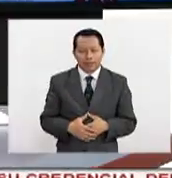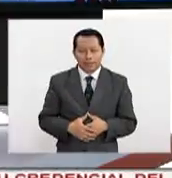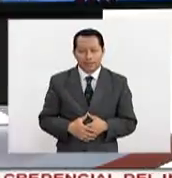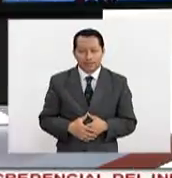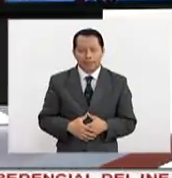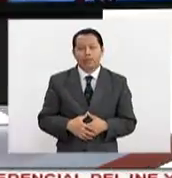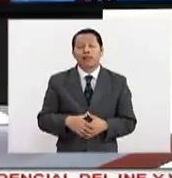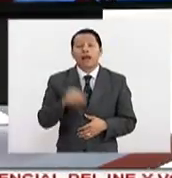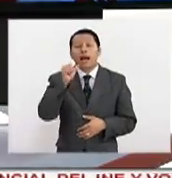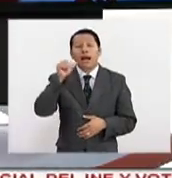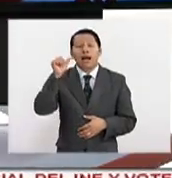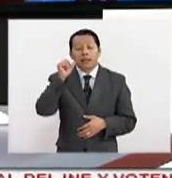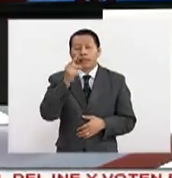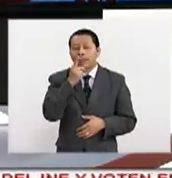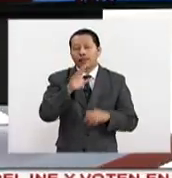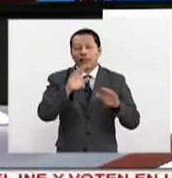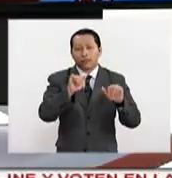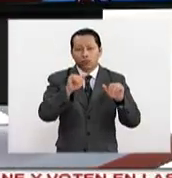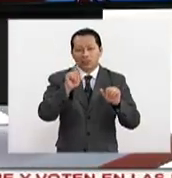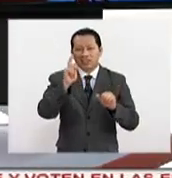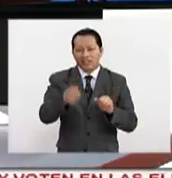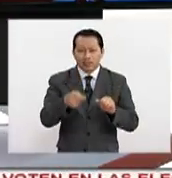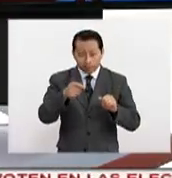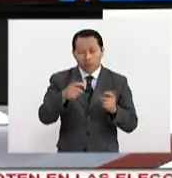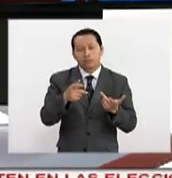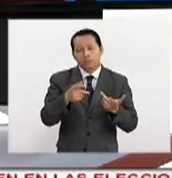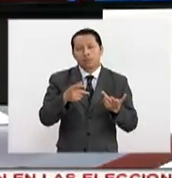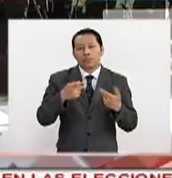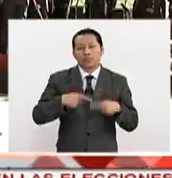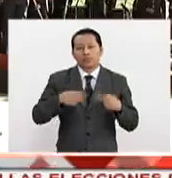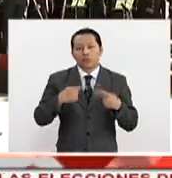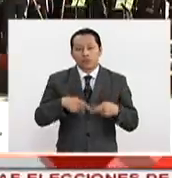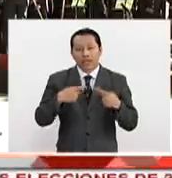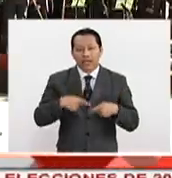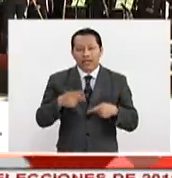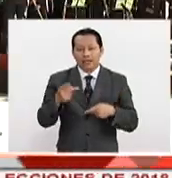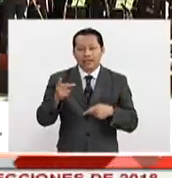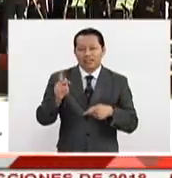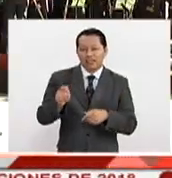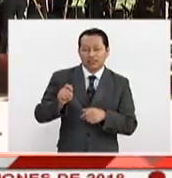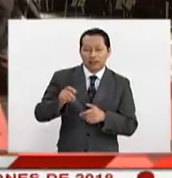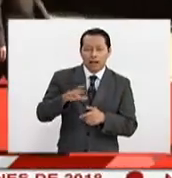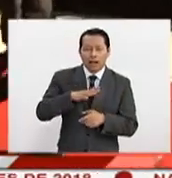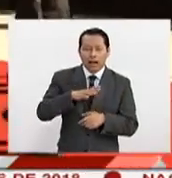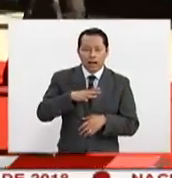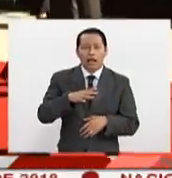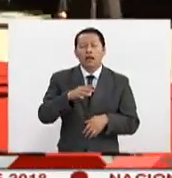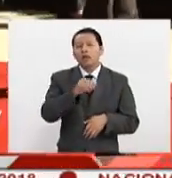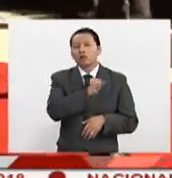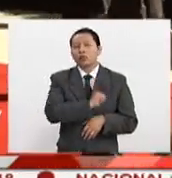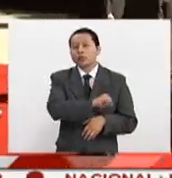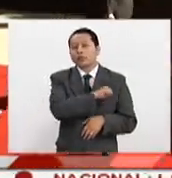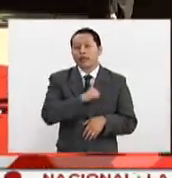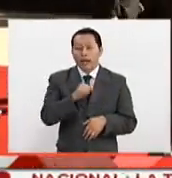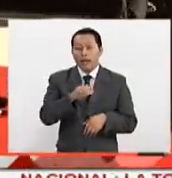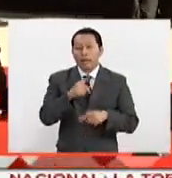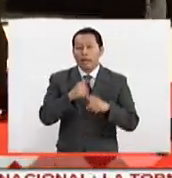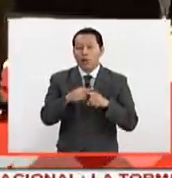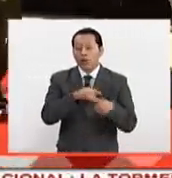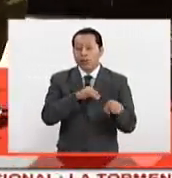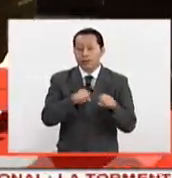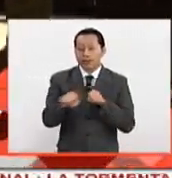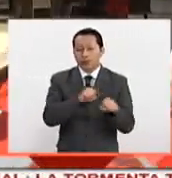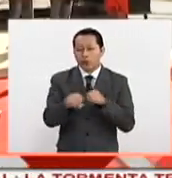Y ayer se despidió a un grupo de brigadistas de Suiza que apoyaron a la población afectada por el sismo del 19 de